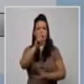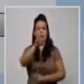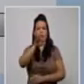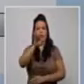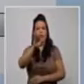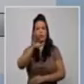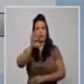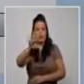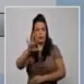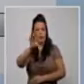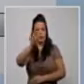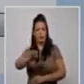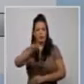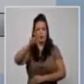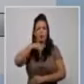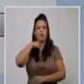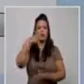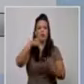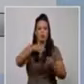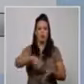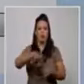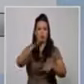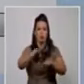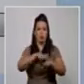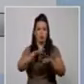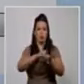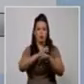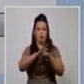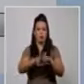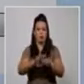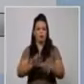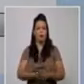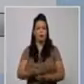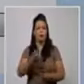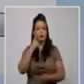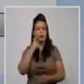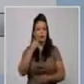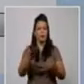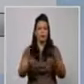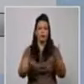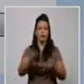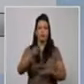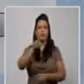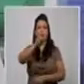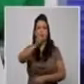1.066.185 fallecidos, para una letalidad de un 2,3%.